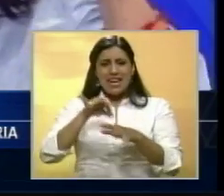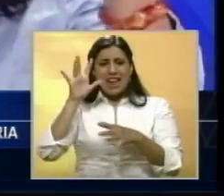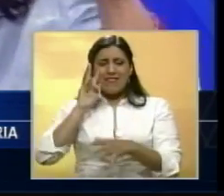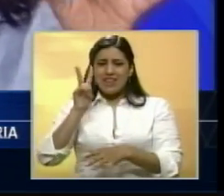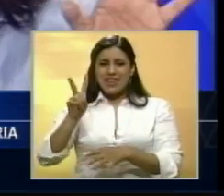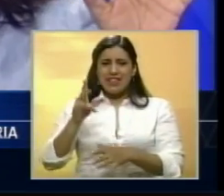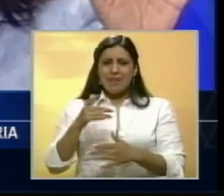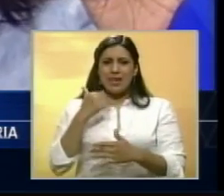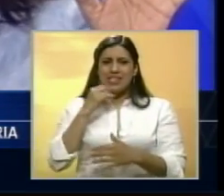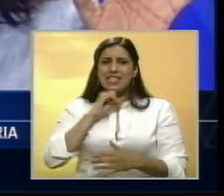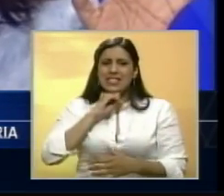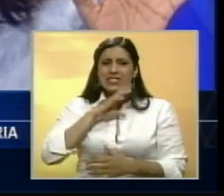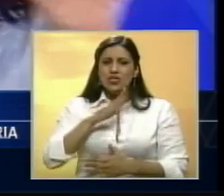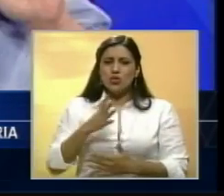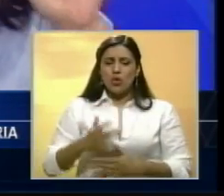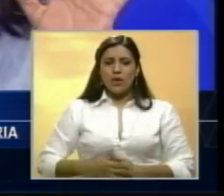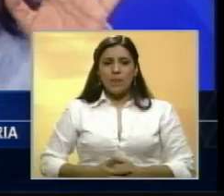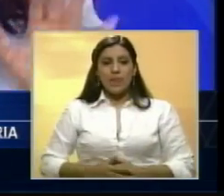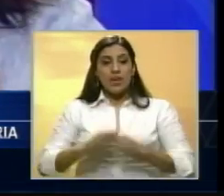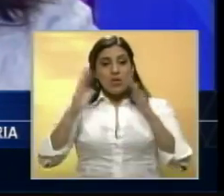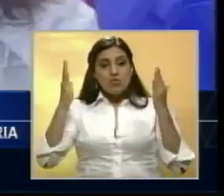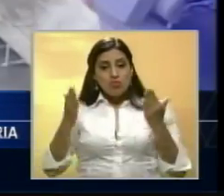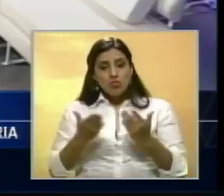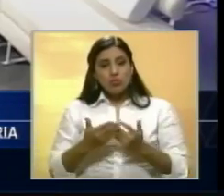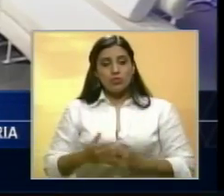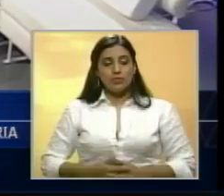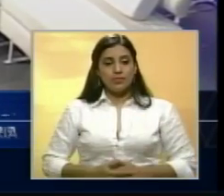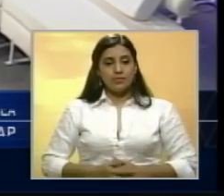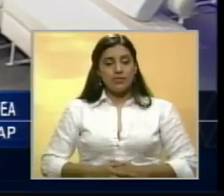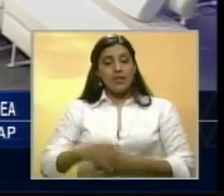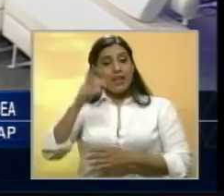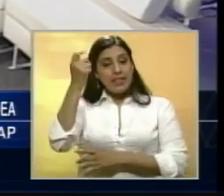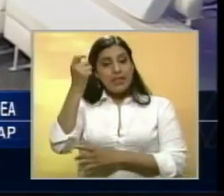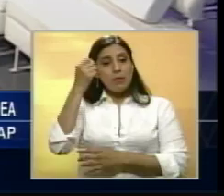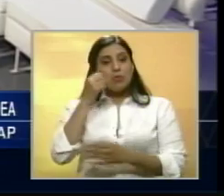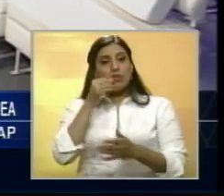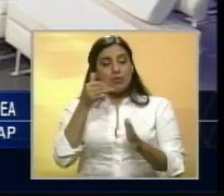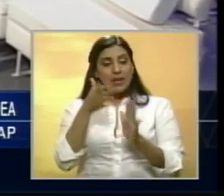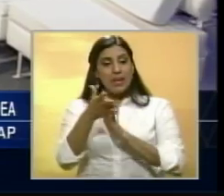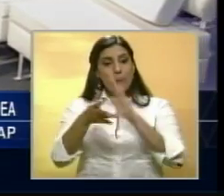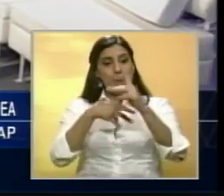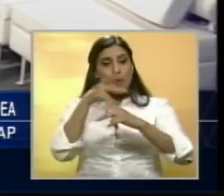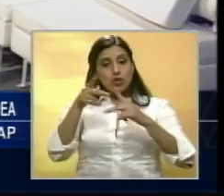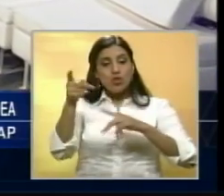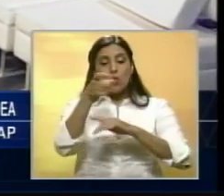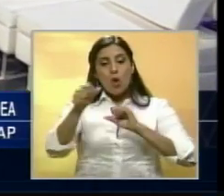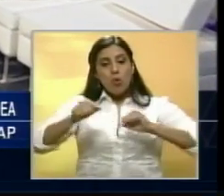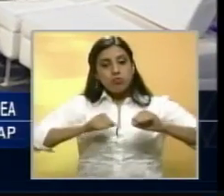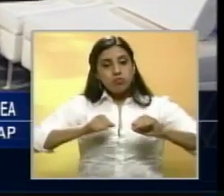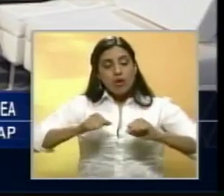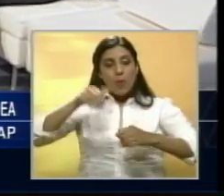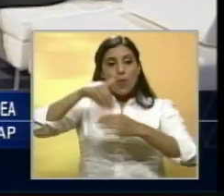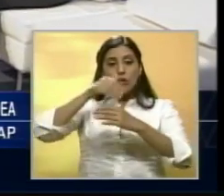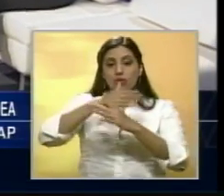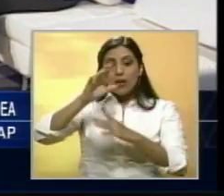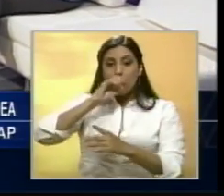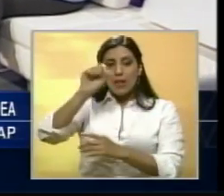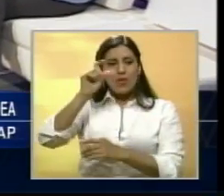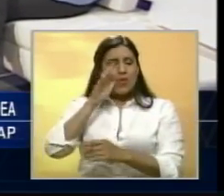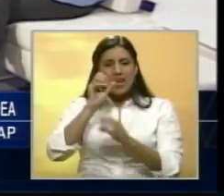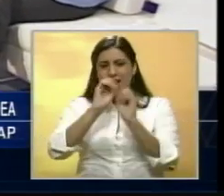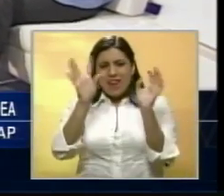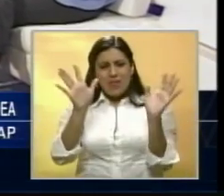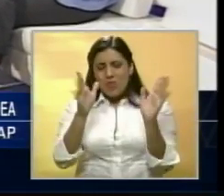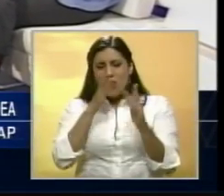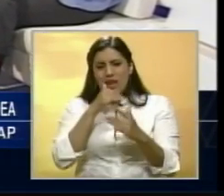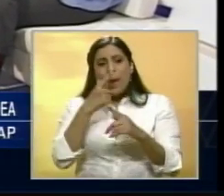que marca un hito histórico en el mundo. La diputada afirma que el proceso que busca activar el revocatorio no tiene